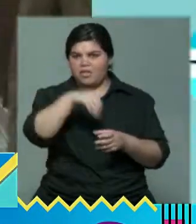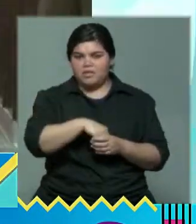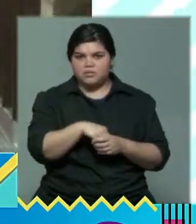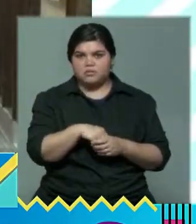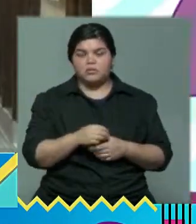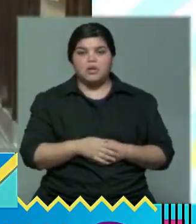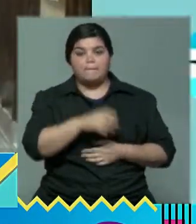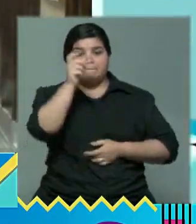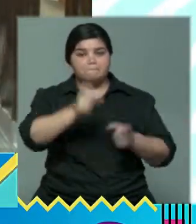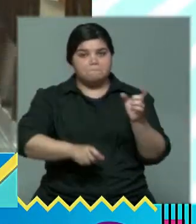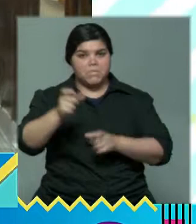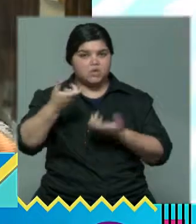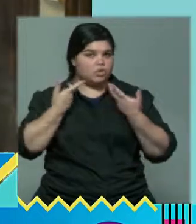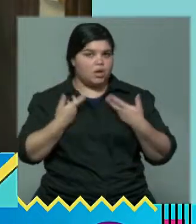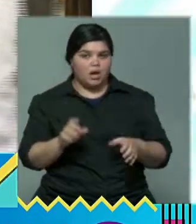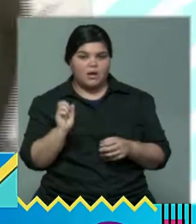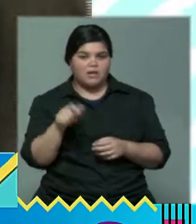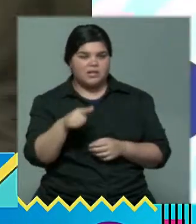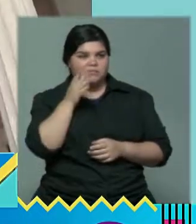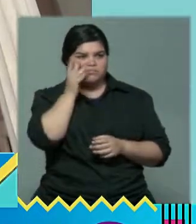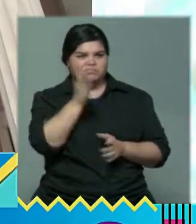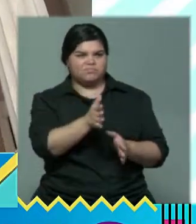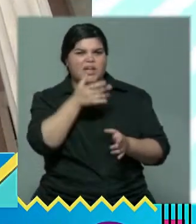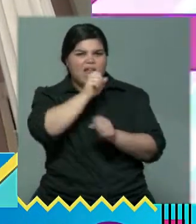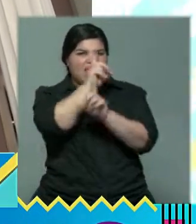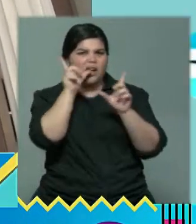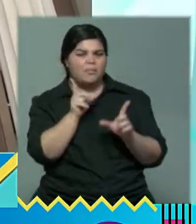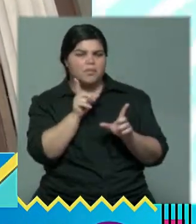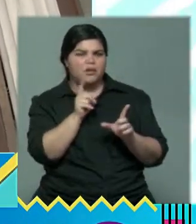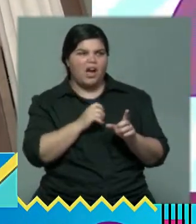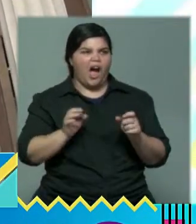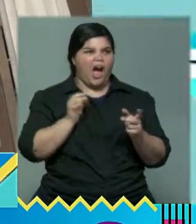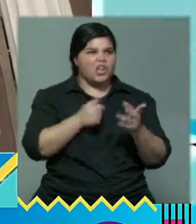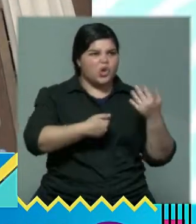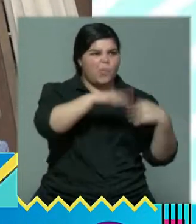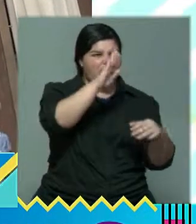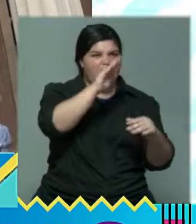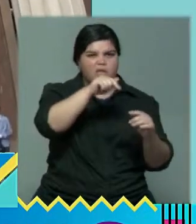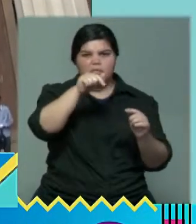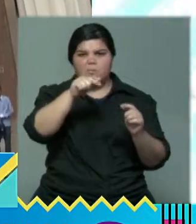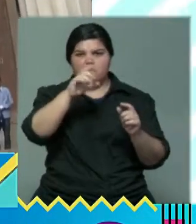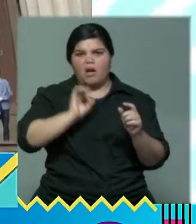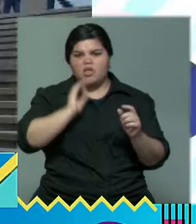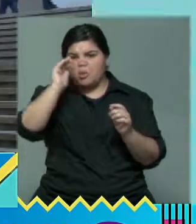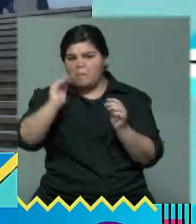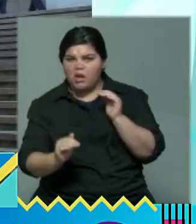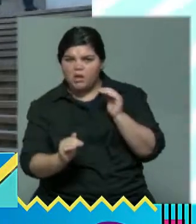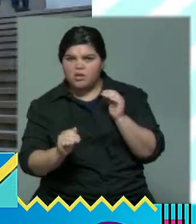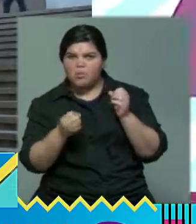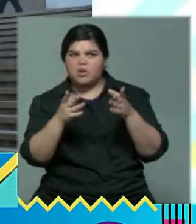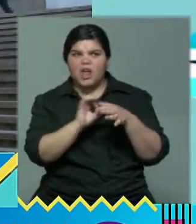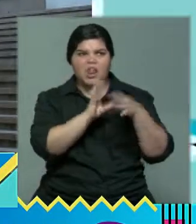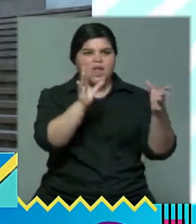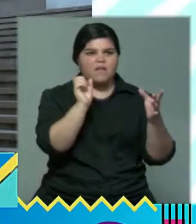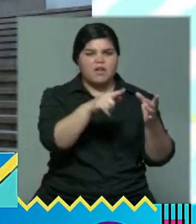gente común se le hace llamativo esto de que por qué tan pocos años para este y por qué tantos años para aquel otro y por qué libertad condicional para este y por